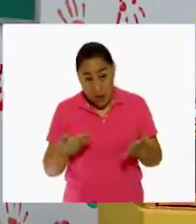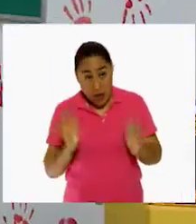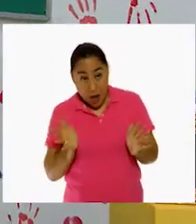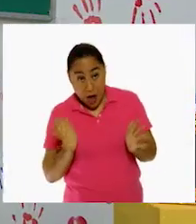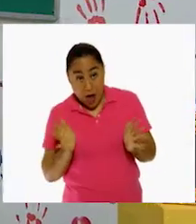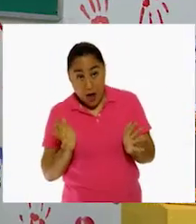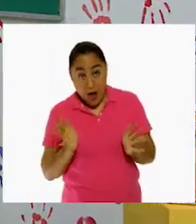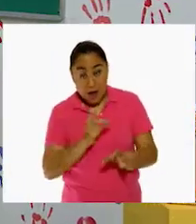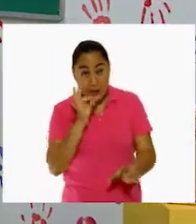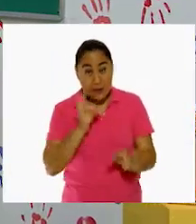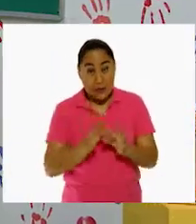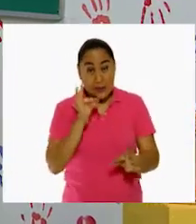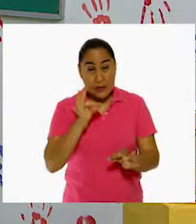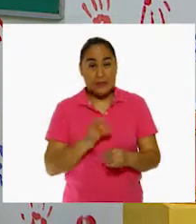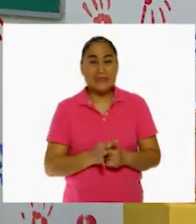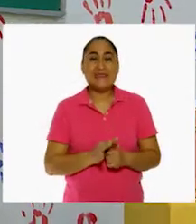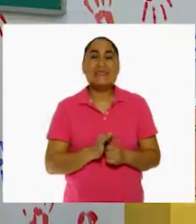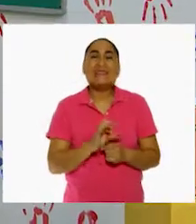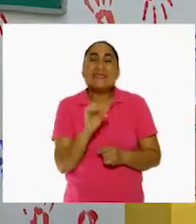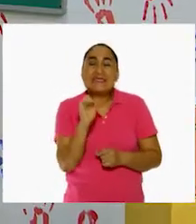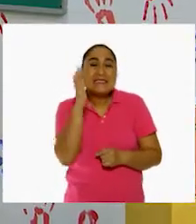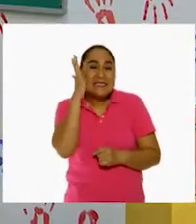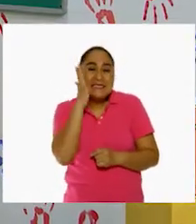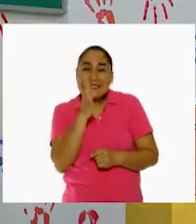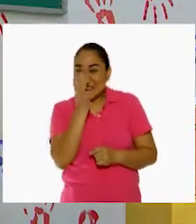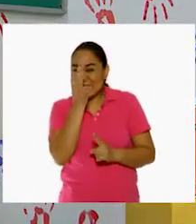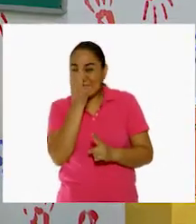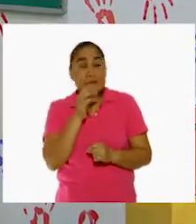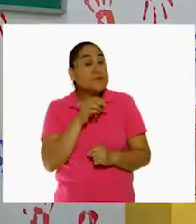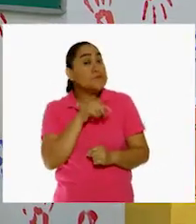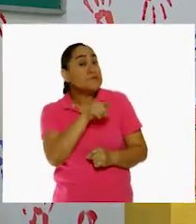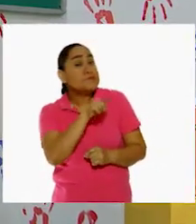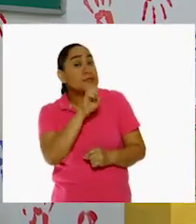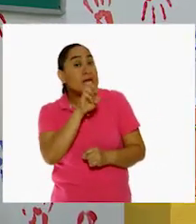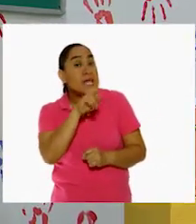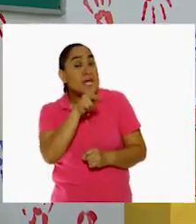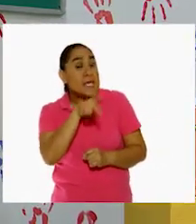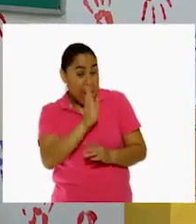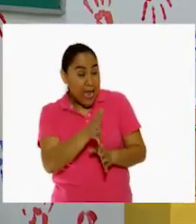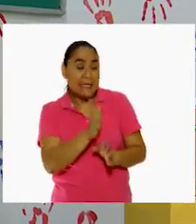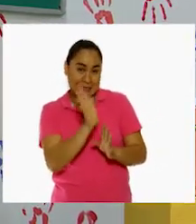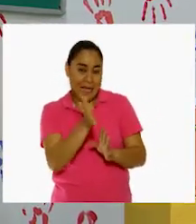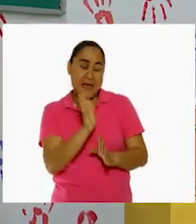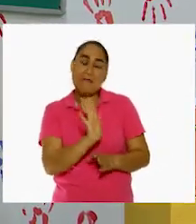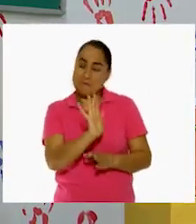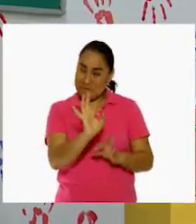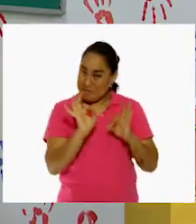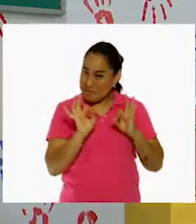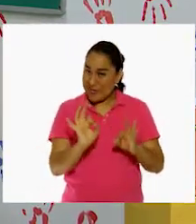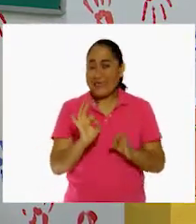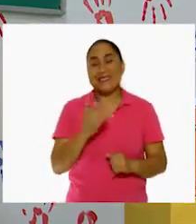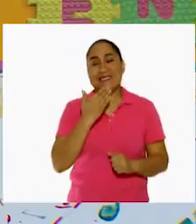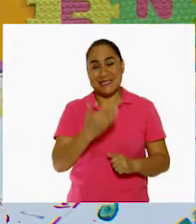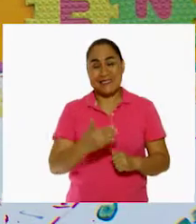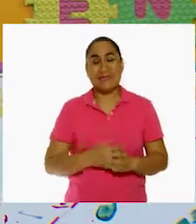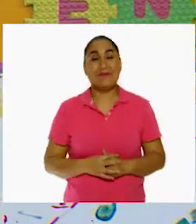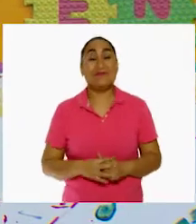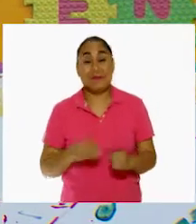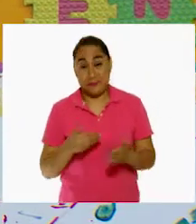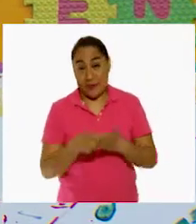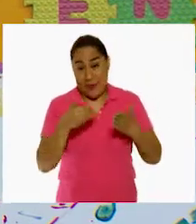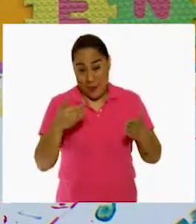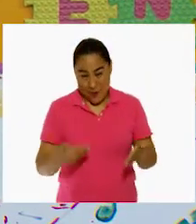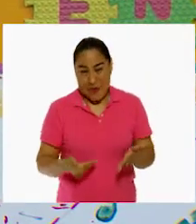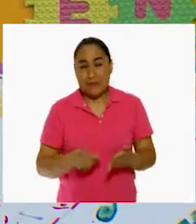tienes? Casi, casi. ¿Ya tienes tu silueta, Eric? Ya. Perfecto, muy bien. Listo. Bueno, pues ahora en